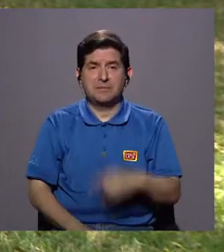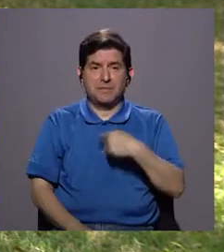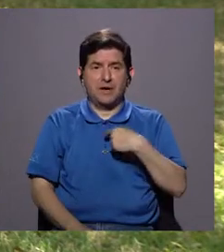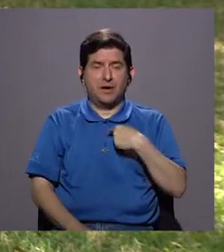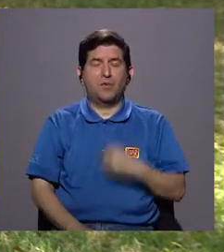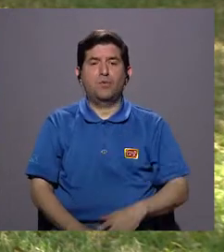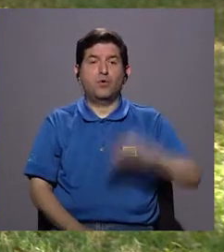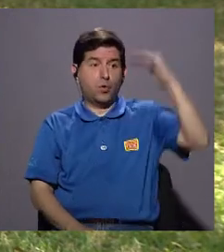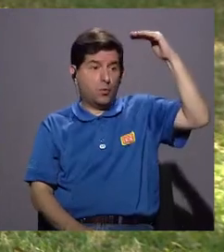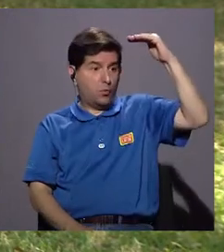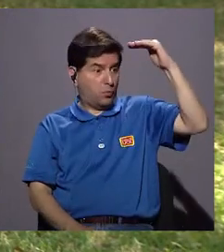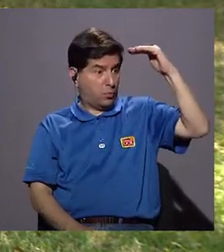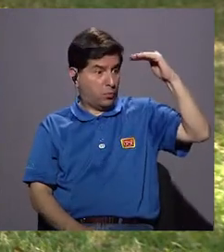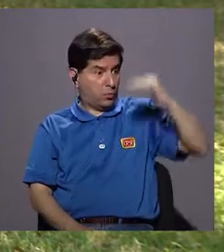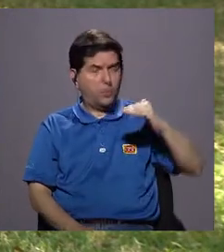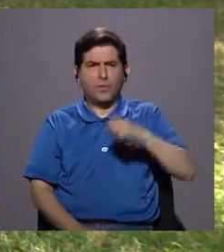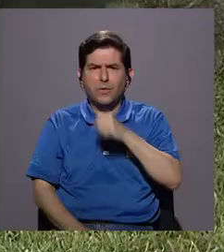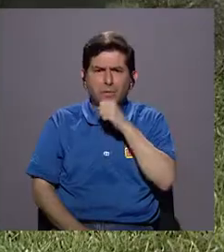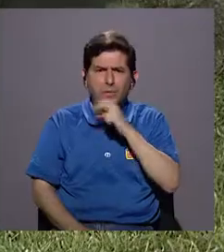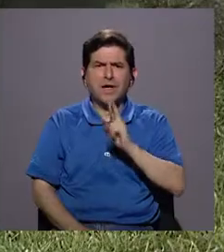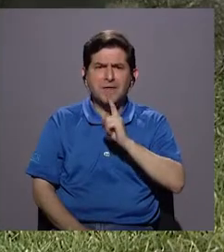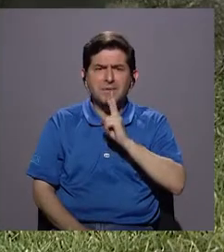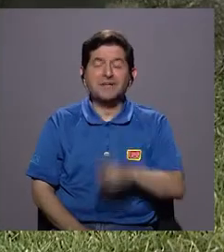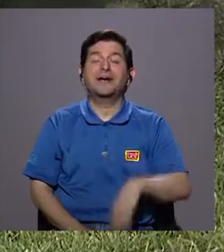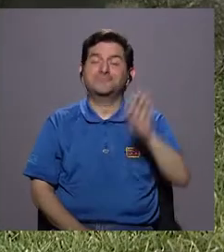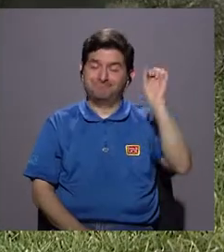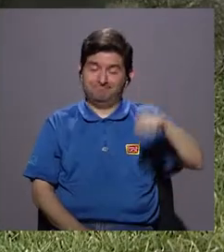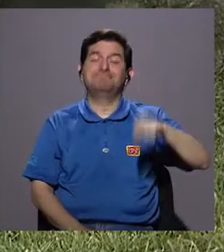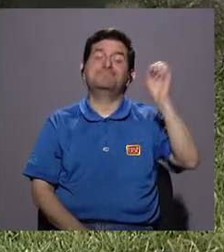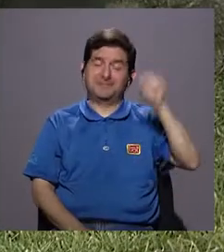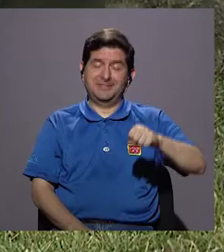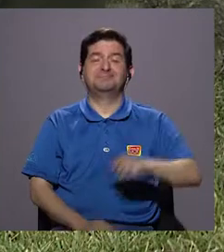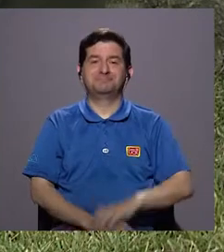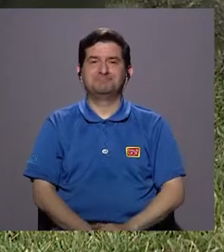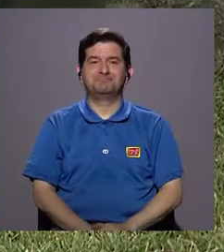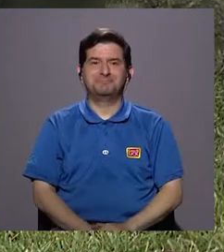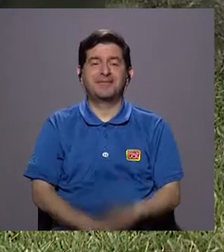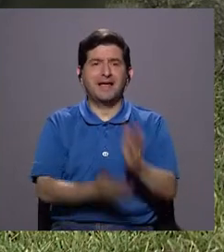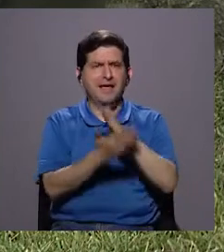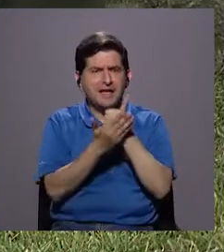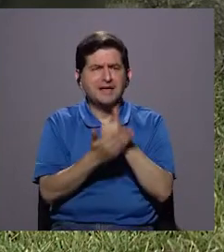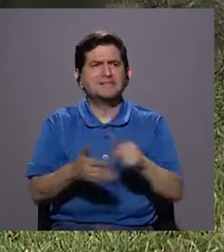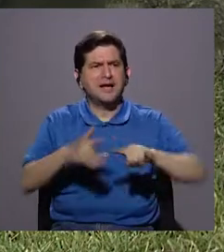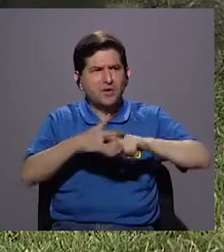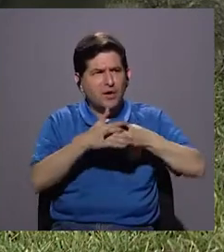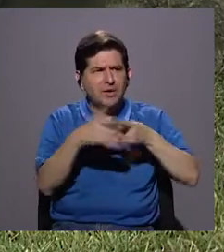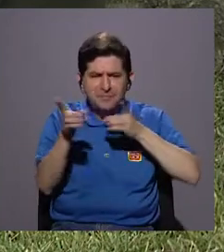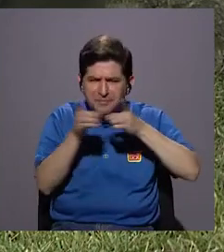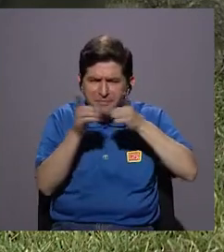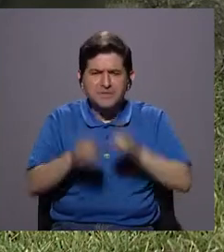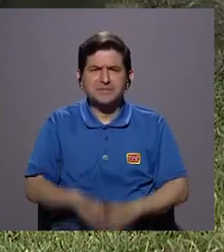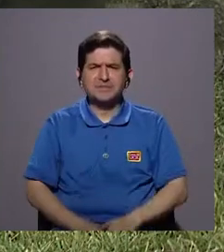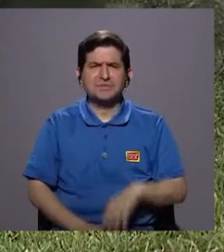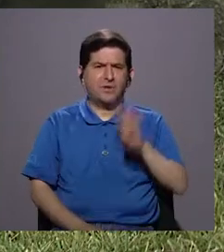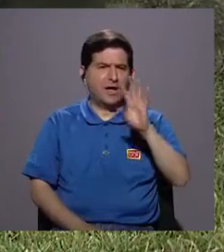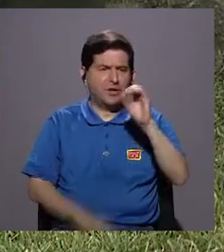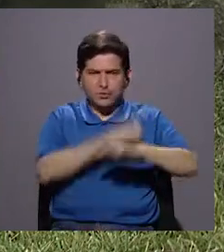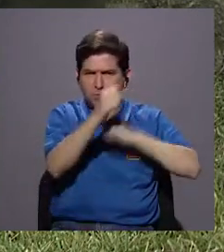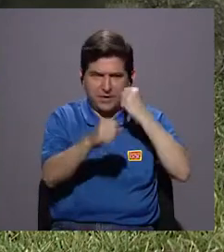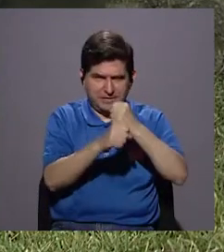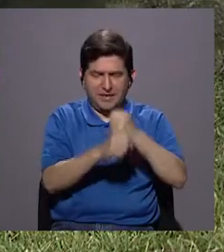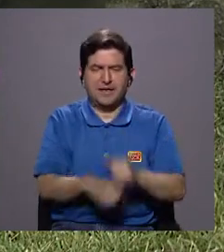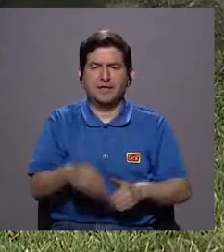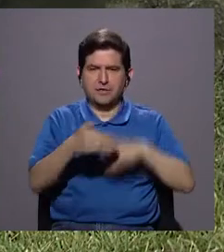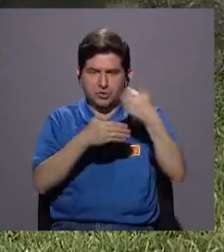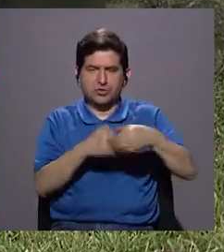en el proceso de envejecimiento. ¿Eso es real? Sí, sí es real. Okay. Y eso es algo que se comenzó a describir desde los 40 años de edad. Resulta que